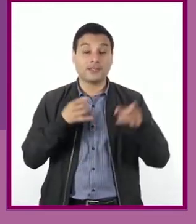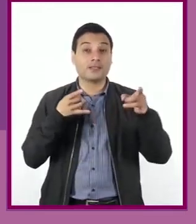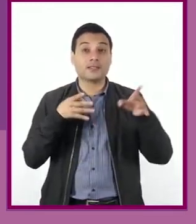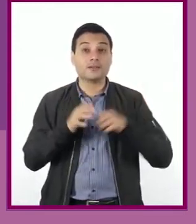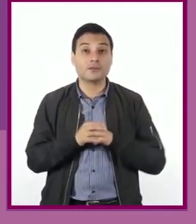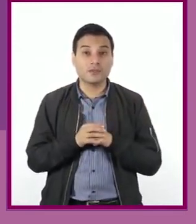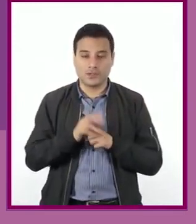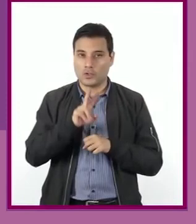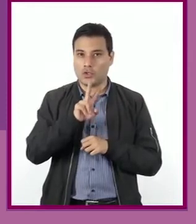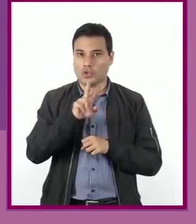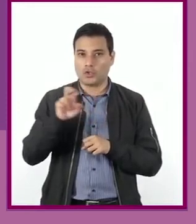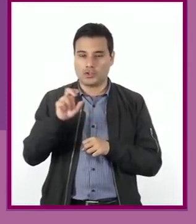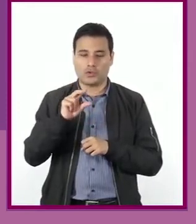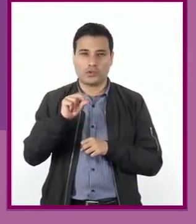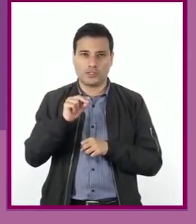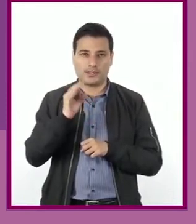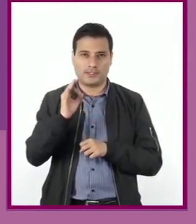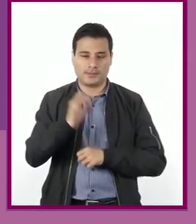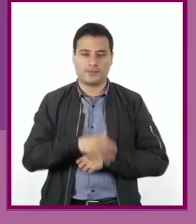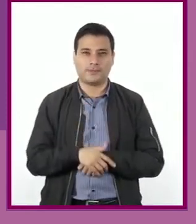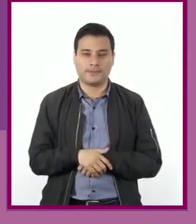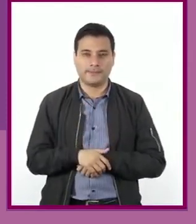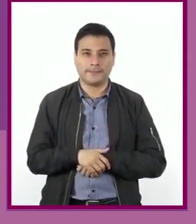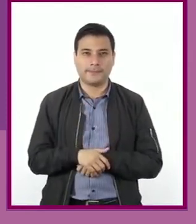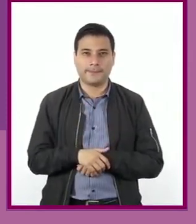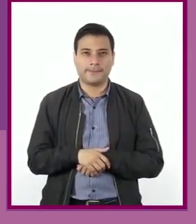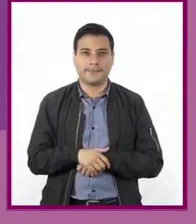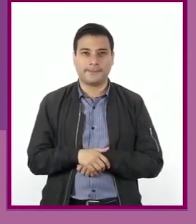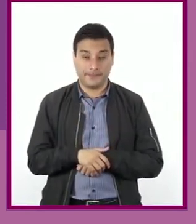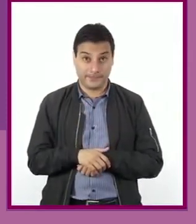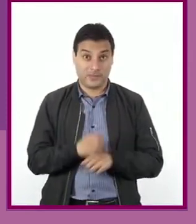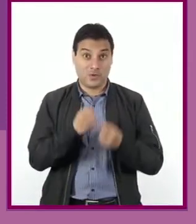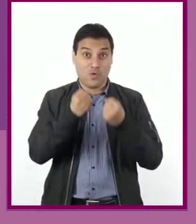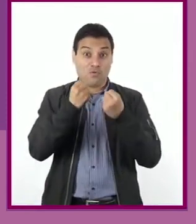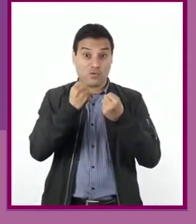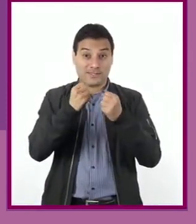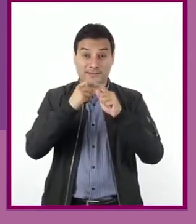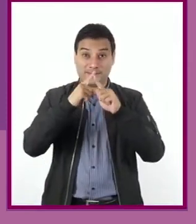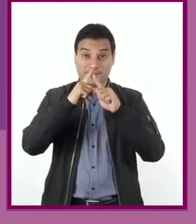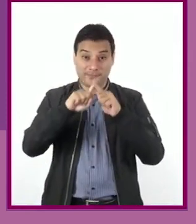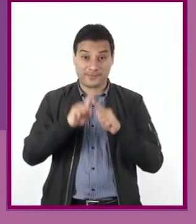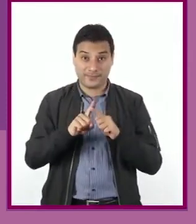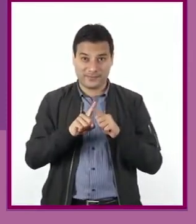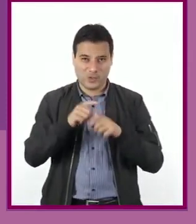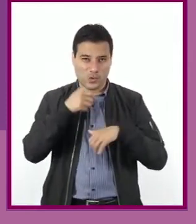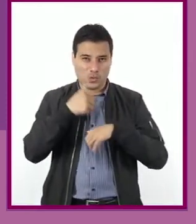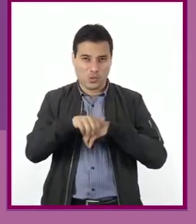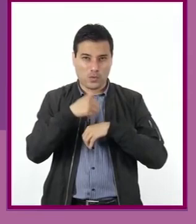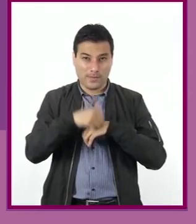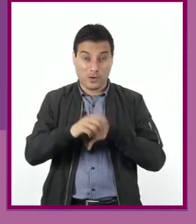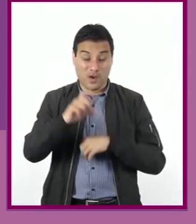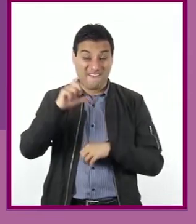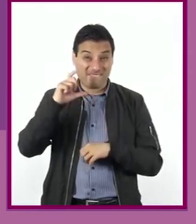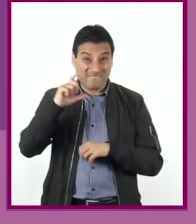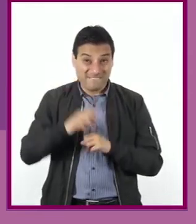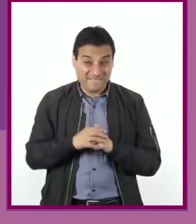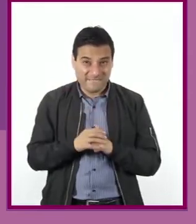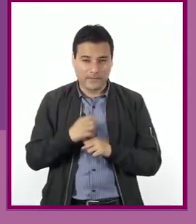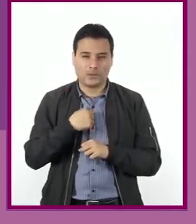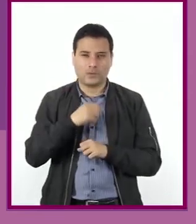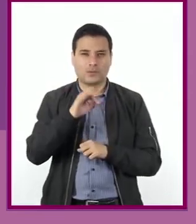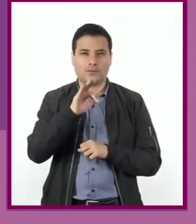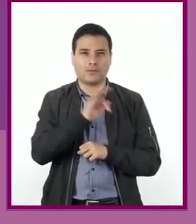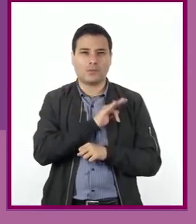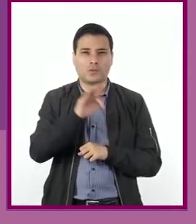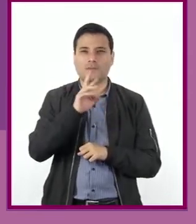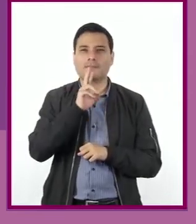dirección de 280 grados. Cuando las fuerzas tienen magnitudes grandes, se emplea una escala para trazar